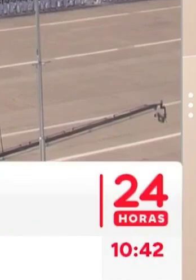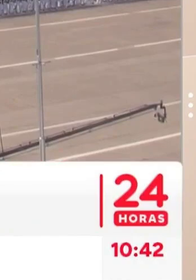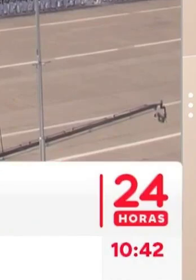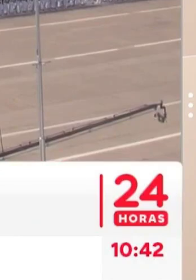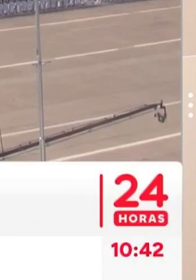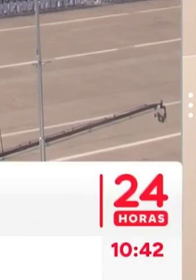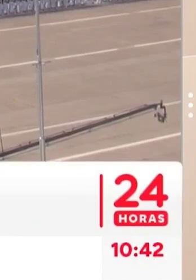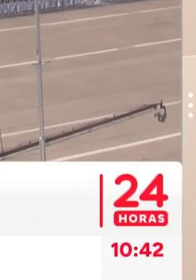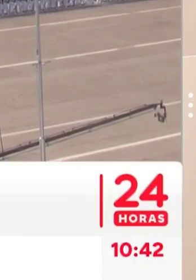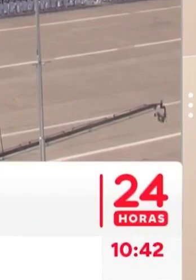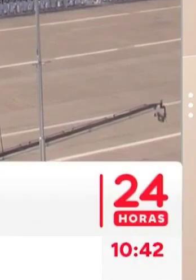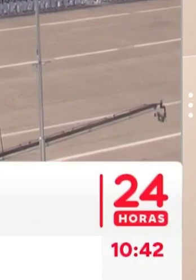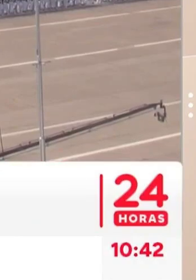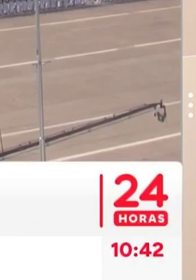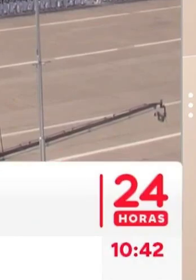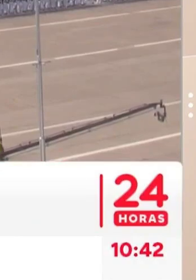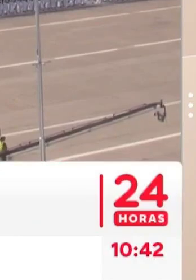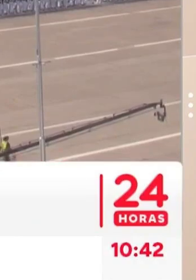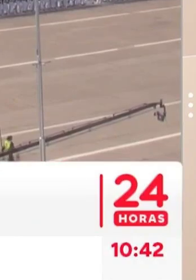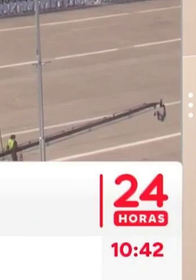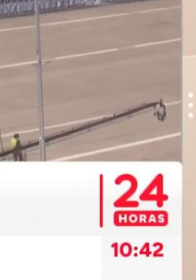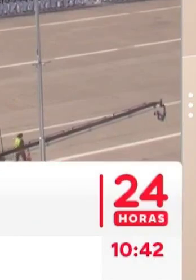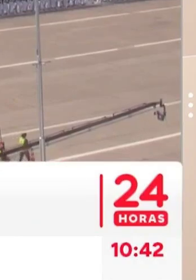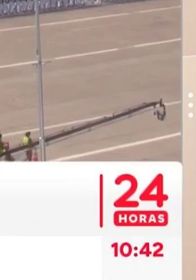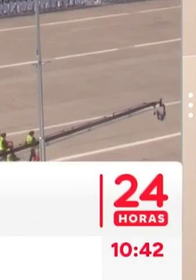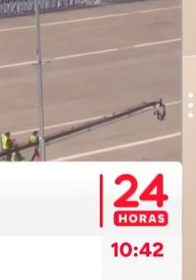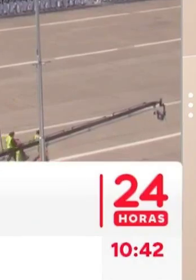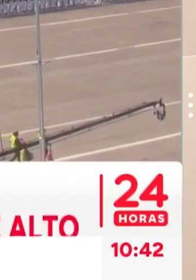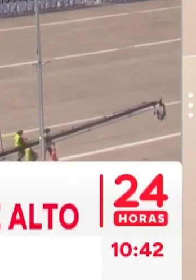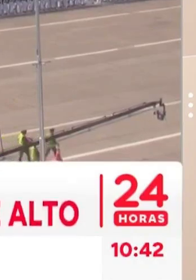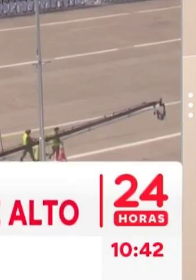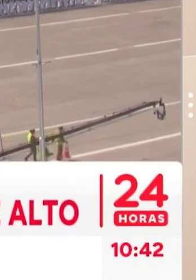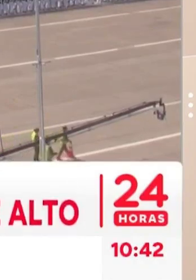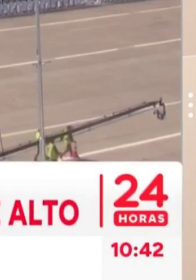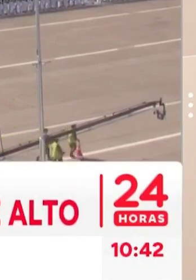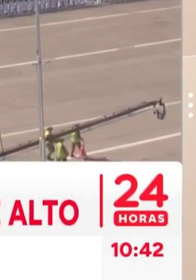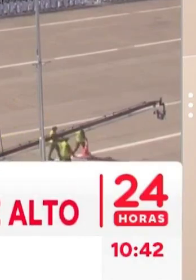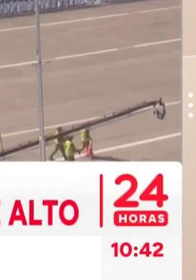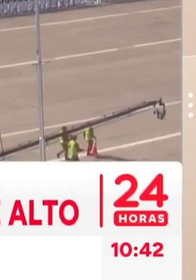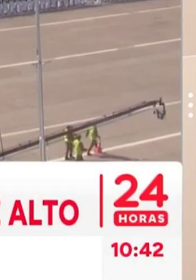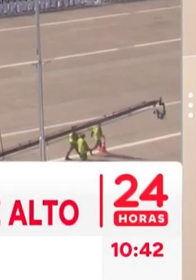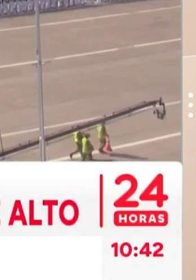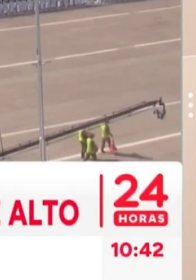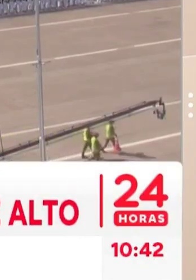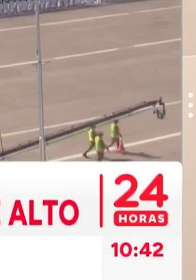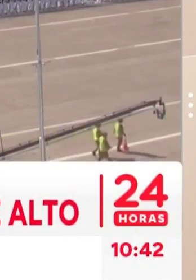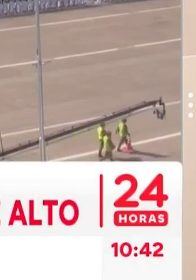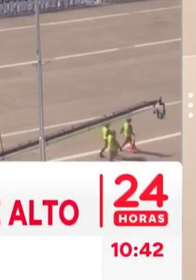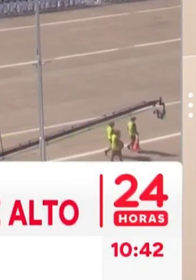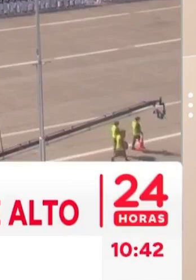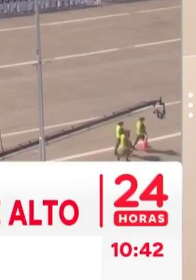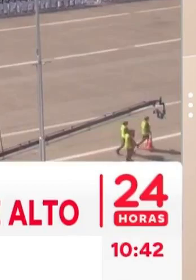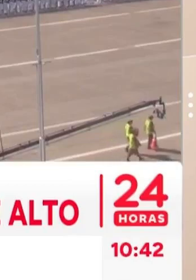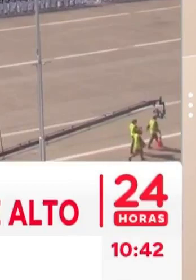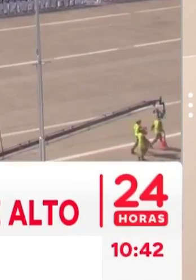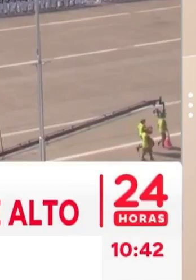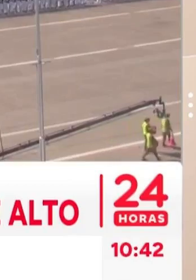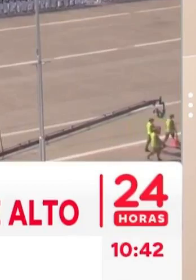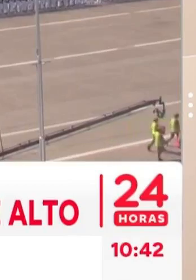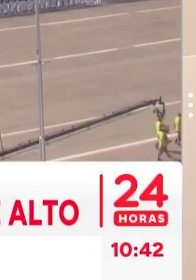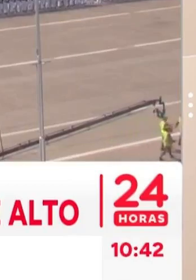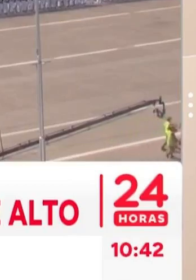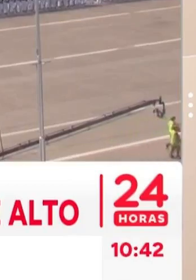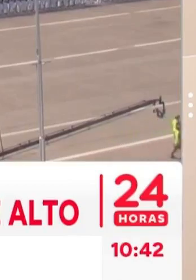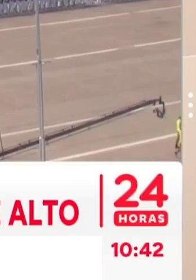¿En qué sector ocurre esto en la comuna? Si nos pudiera comentar. Bueno, primero quiero transmitir mis condolencias tanto a la familia como a